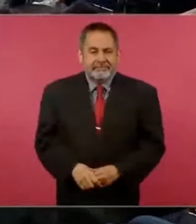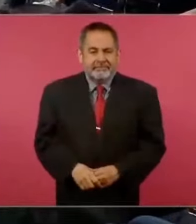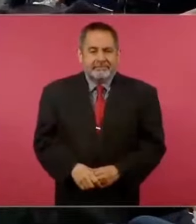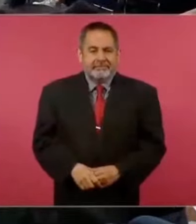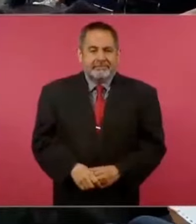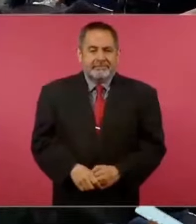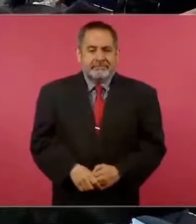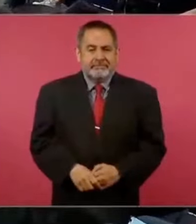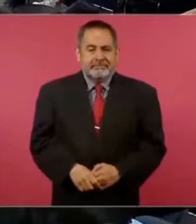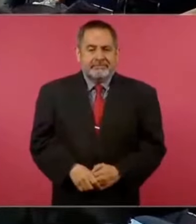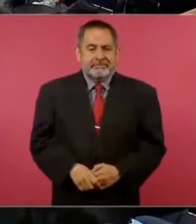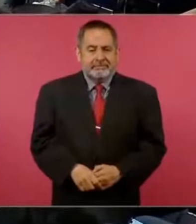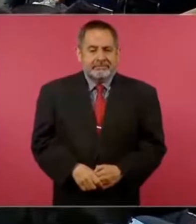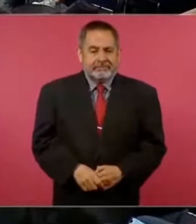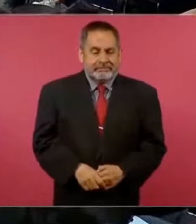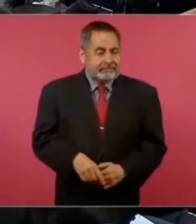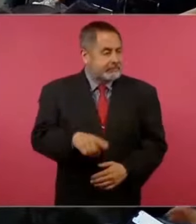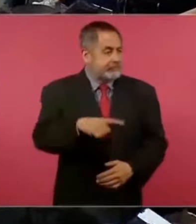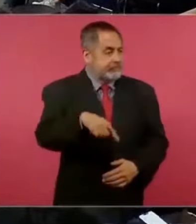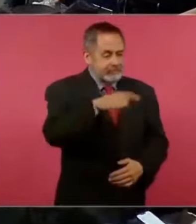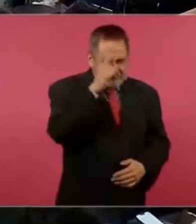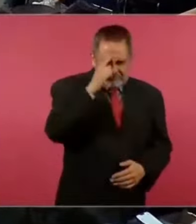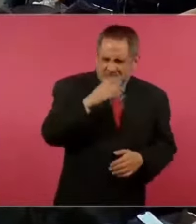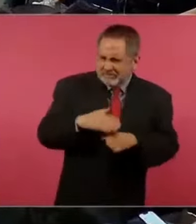De lo que sucedió el domingo, para los que andan buscando.